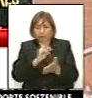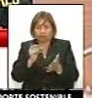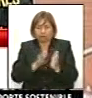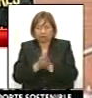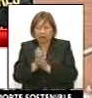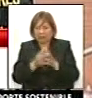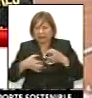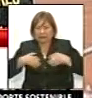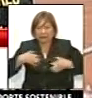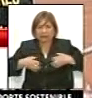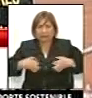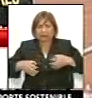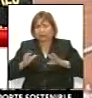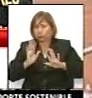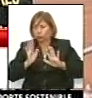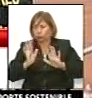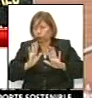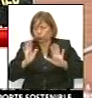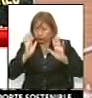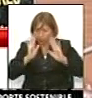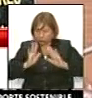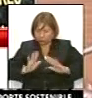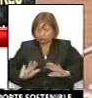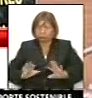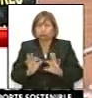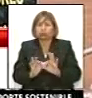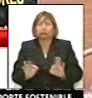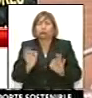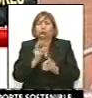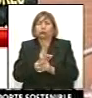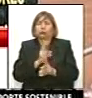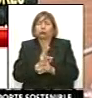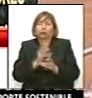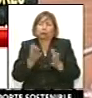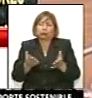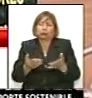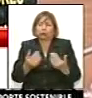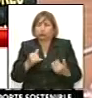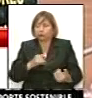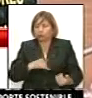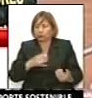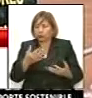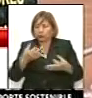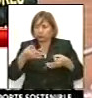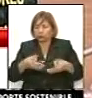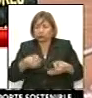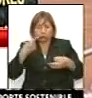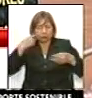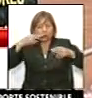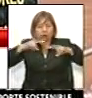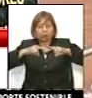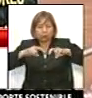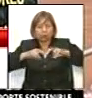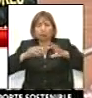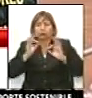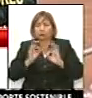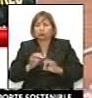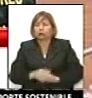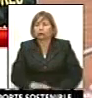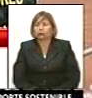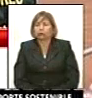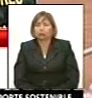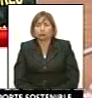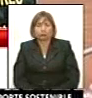apasionamientos sectoriales, un tema tan delicado como este. Así que yo sí creo que hay que investigar a fondo